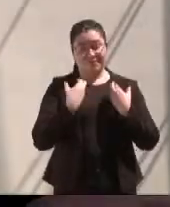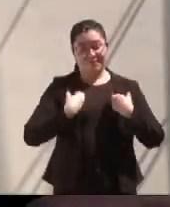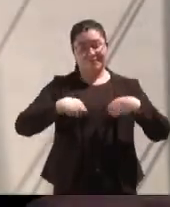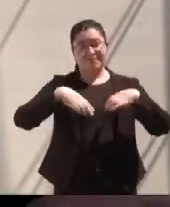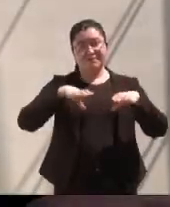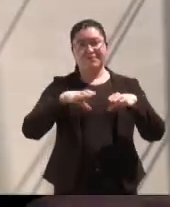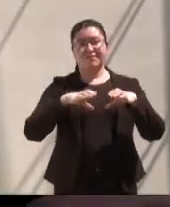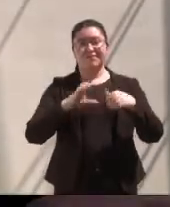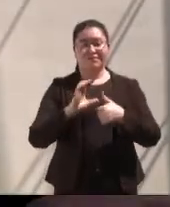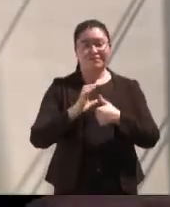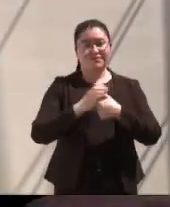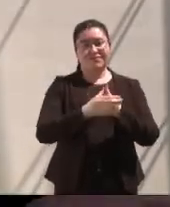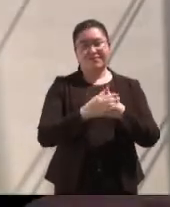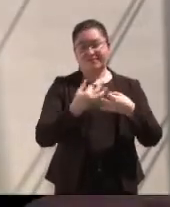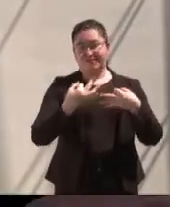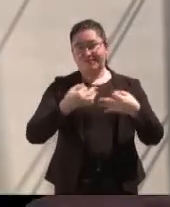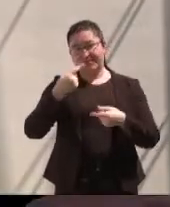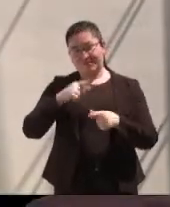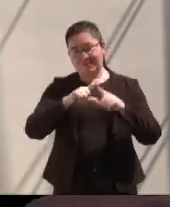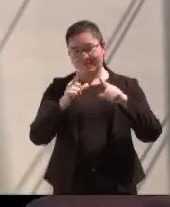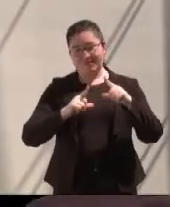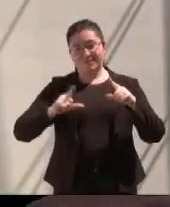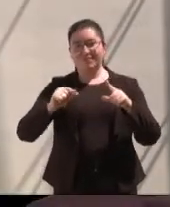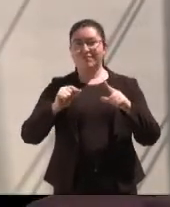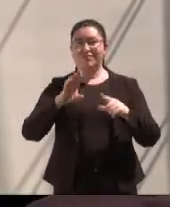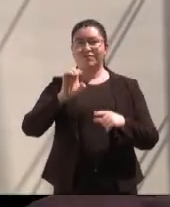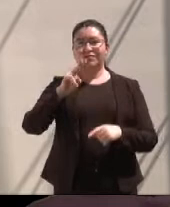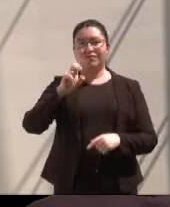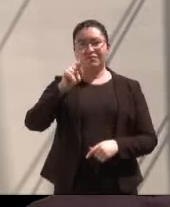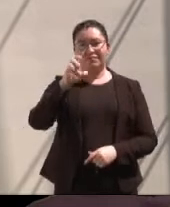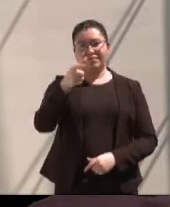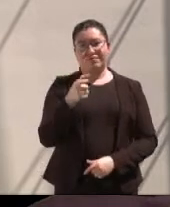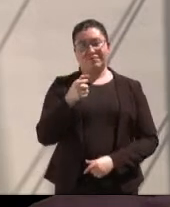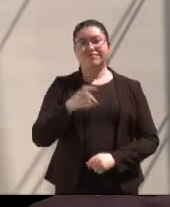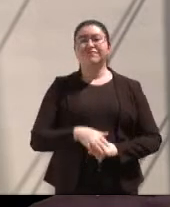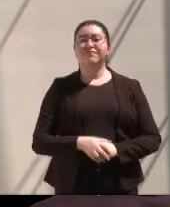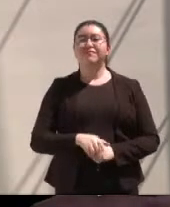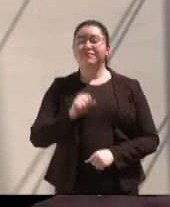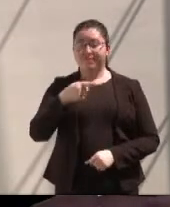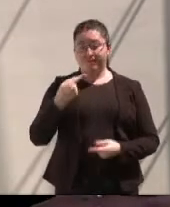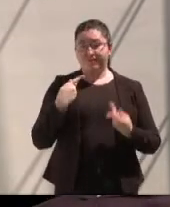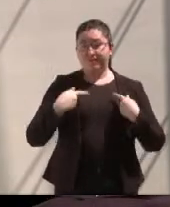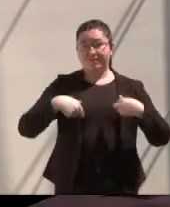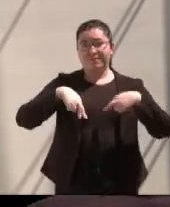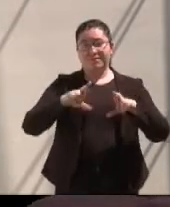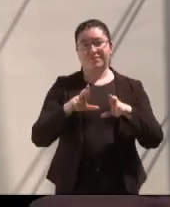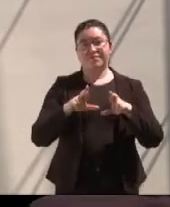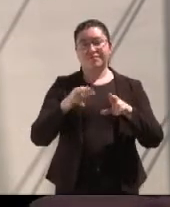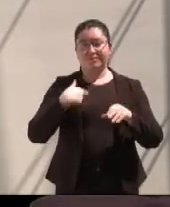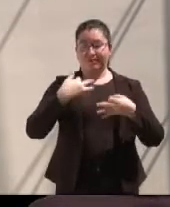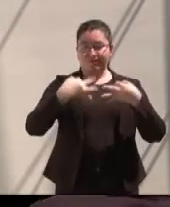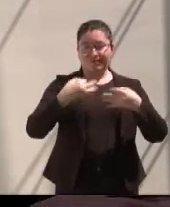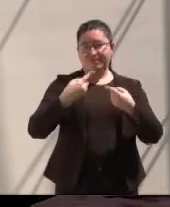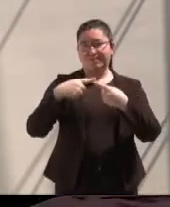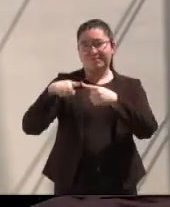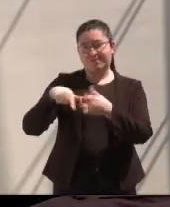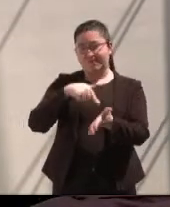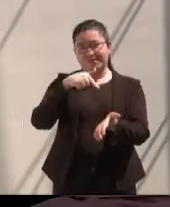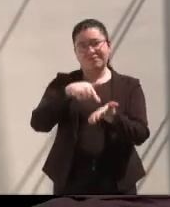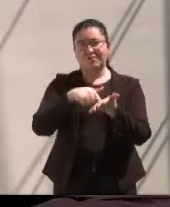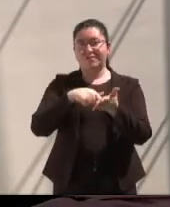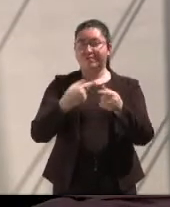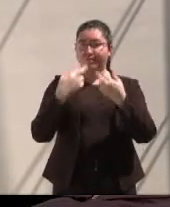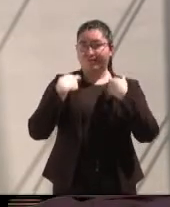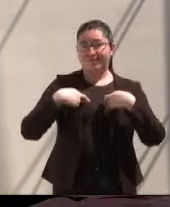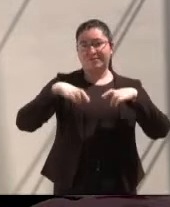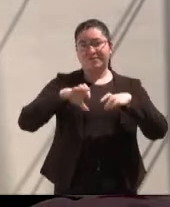la Confederación Patronal de la República Mexicana, Coparmex, titulares de las coordinaciones generales, fiscalías y direcciones generales